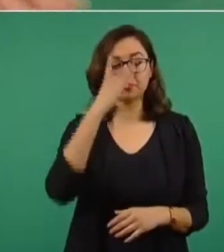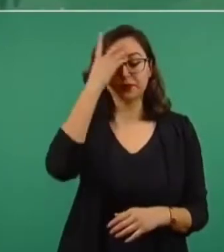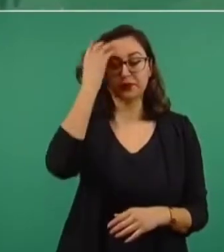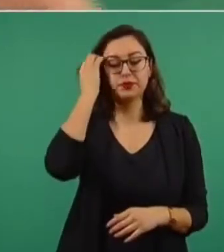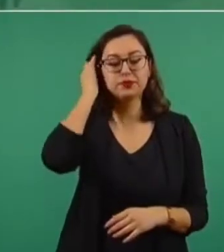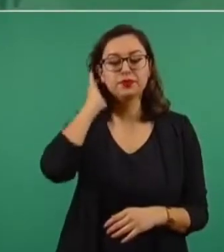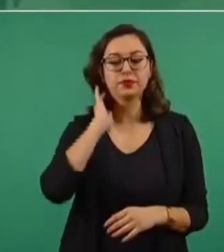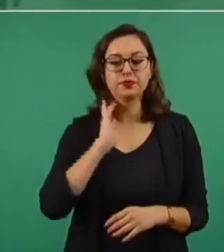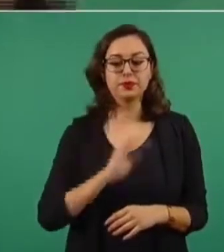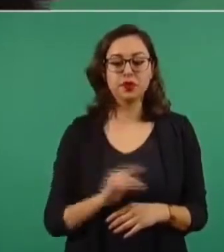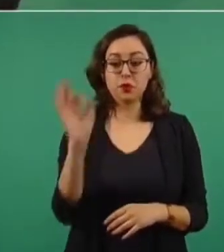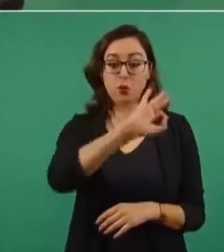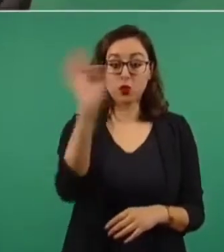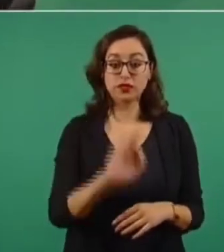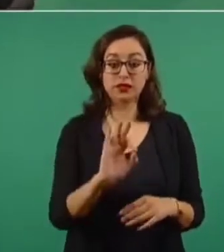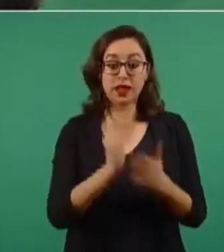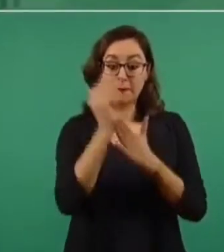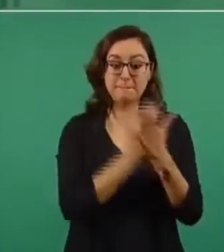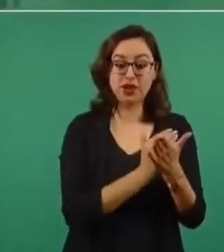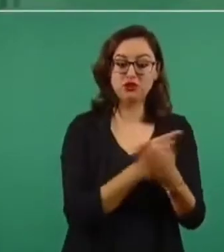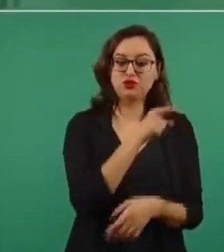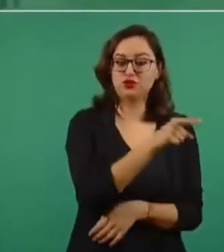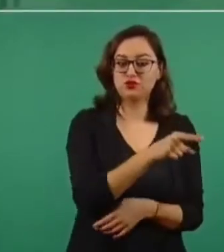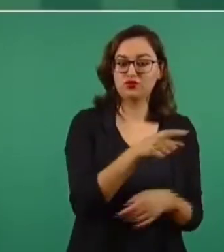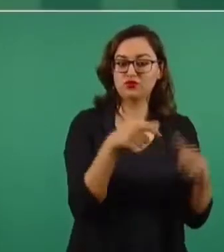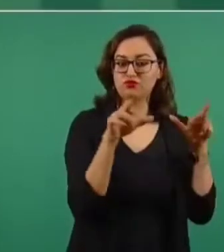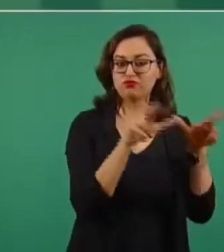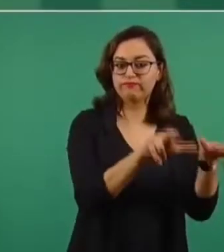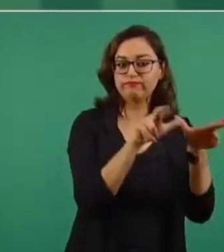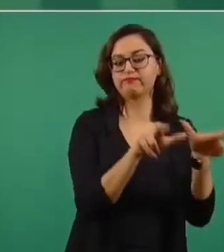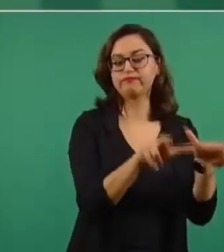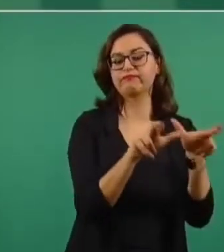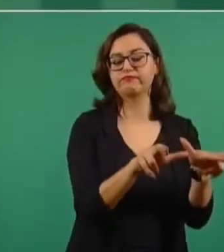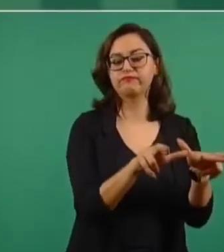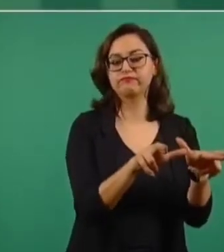Las tarifas más bajas las pagan los de arriba,